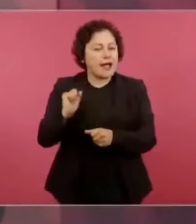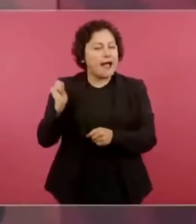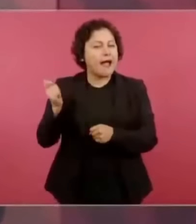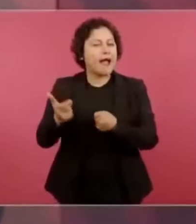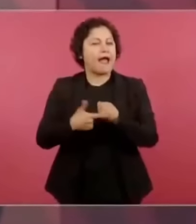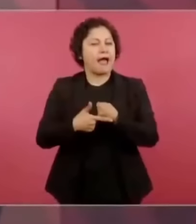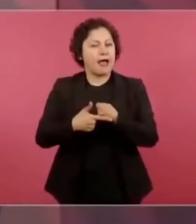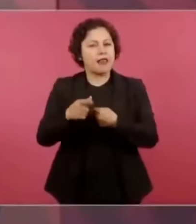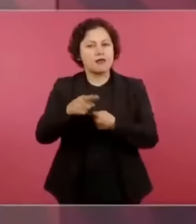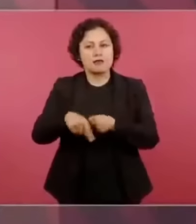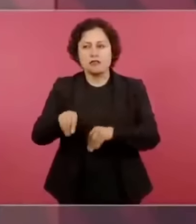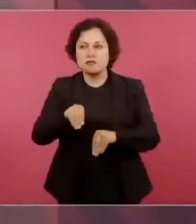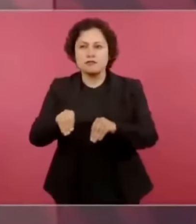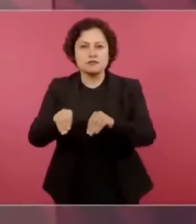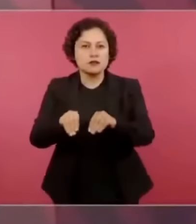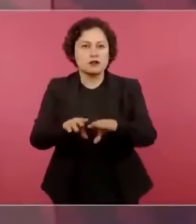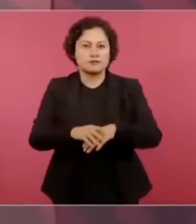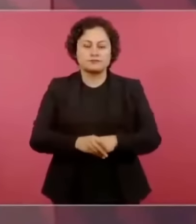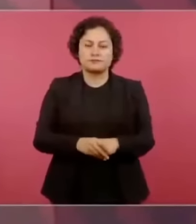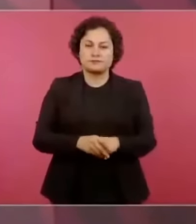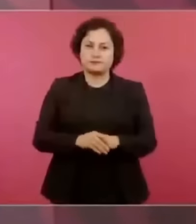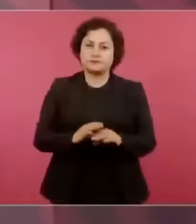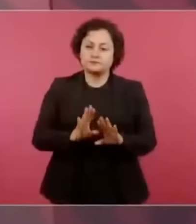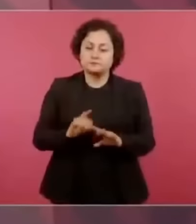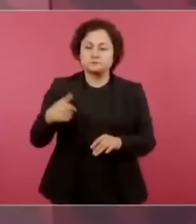Y contestó